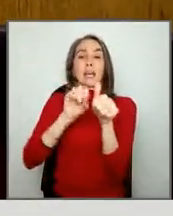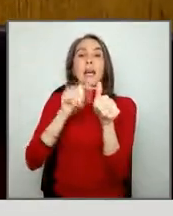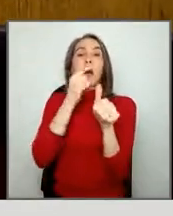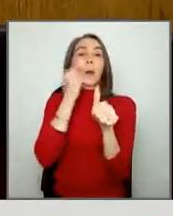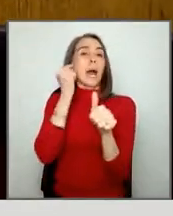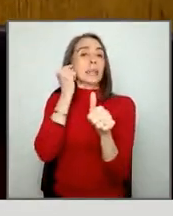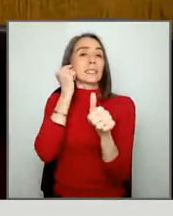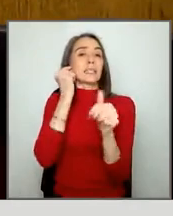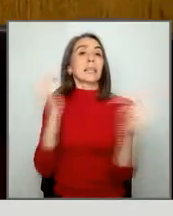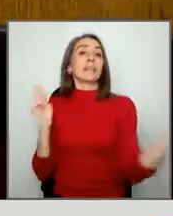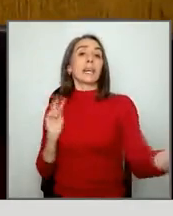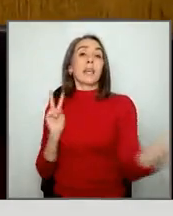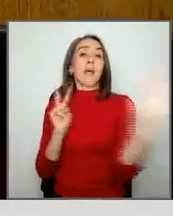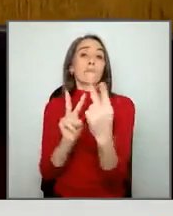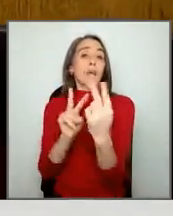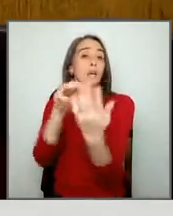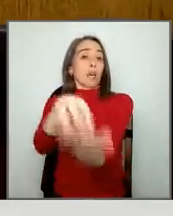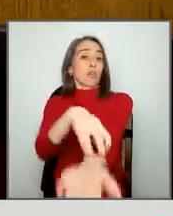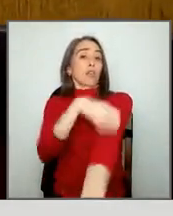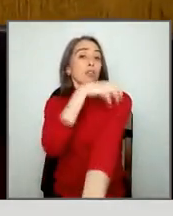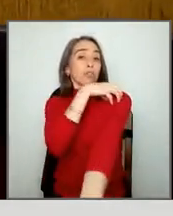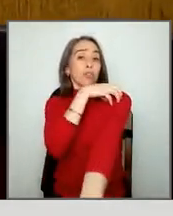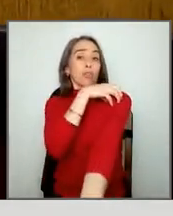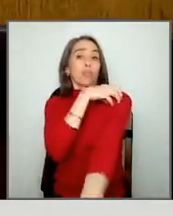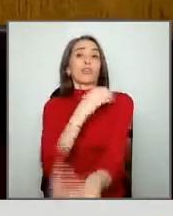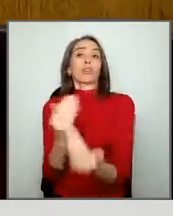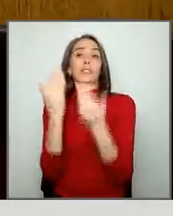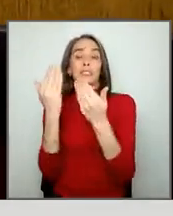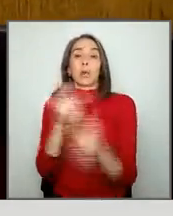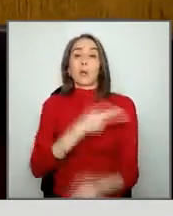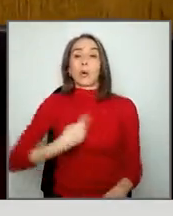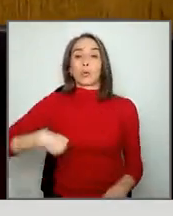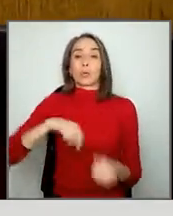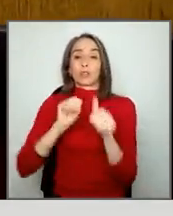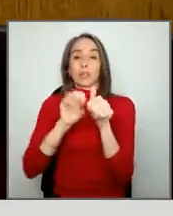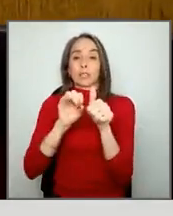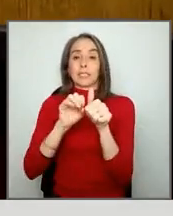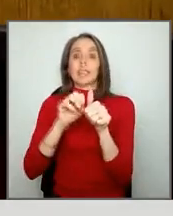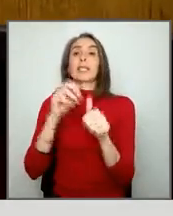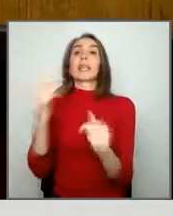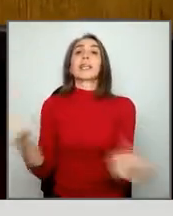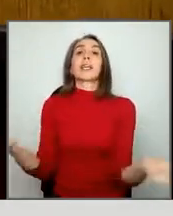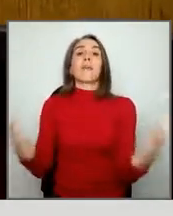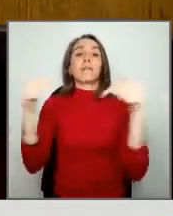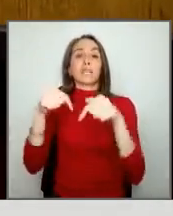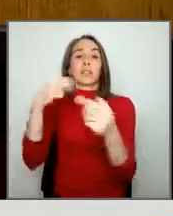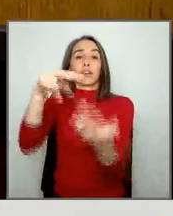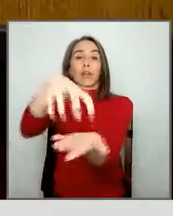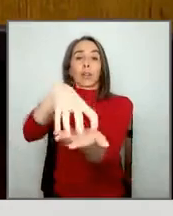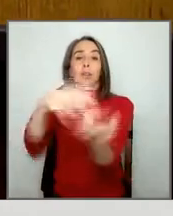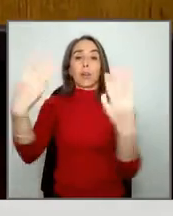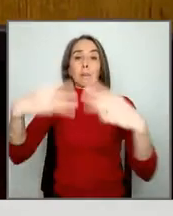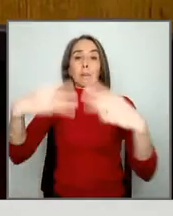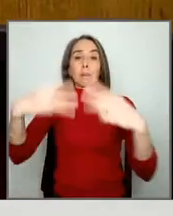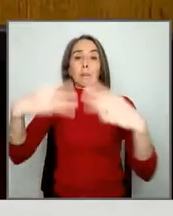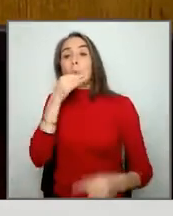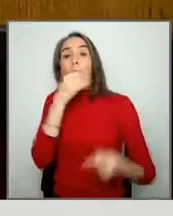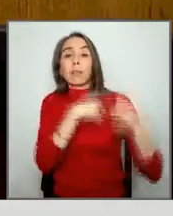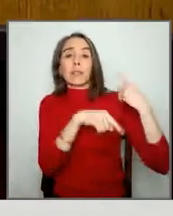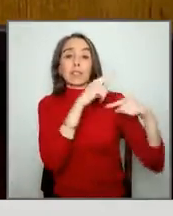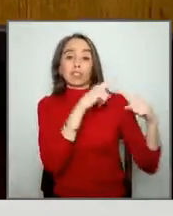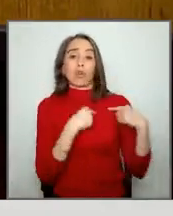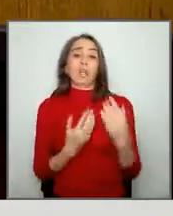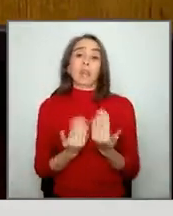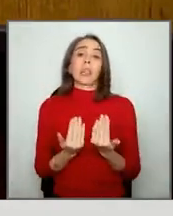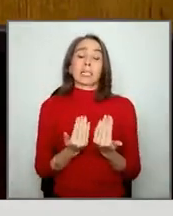particularmente quiero saludar a nuestros asistentes de la región de Magallanes Necesito hacer historia presidenta porque efectivamente